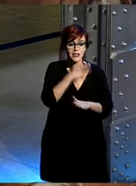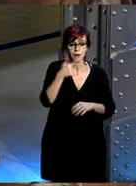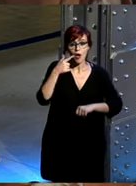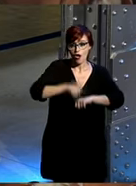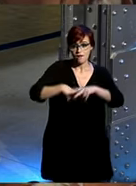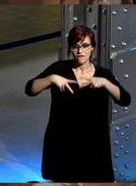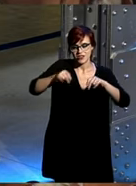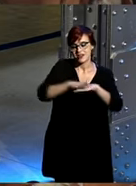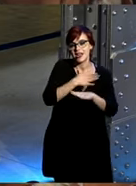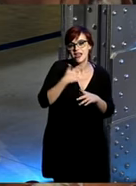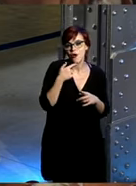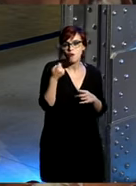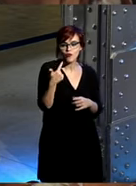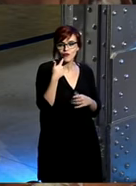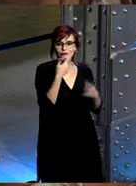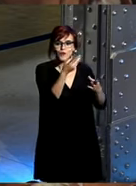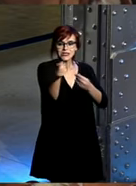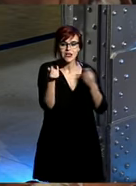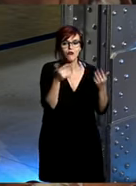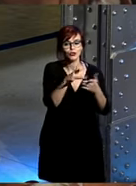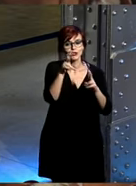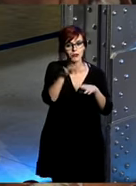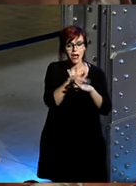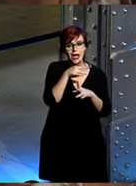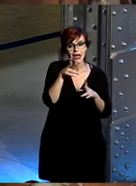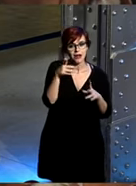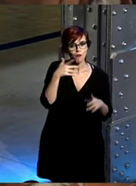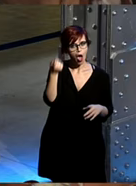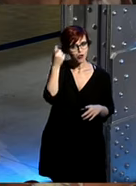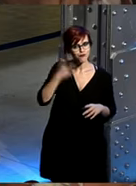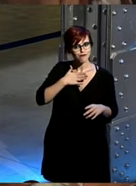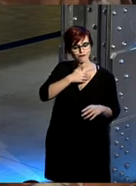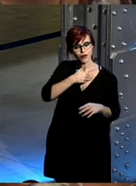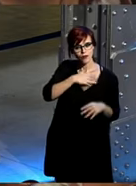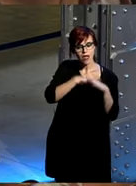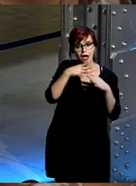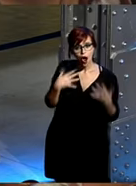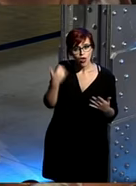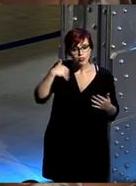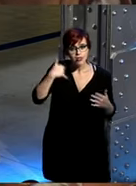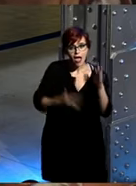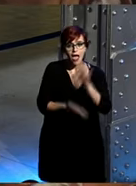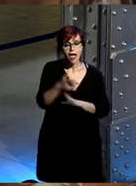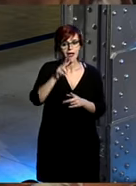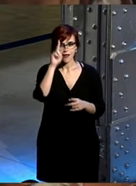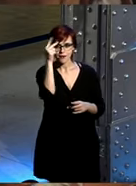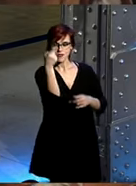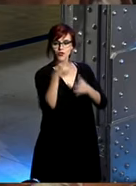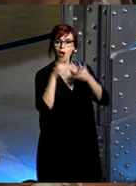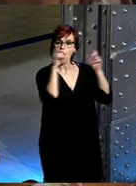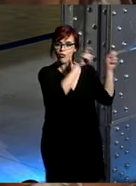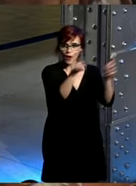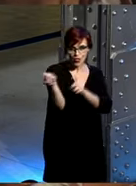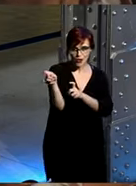estamos terminando, quería dar un poco ese aporte de la parte del alumno. Y ahora ya estoy también entrando en la parte de ser una